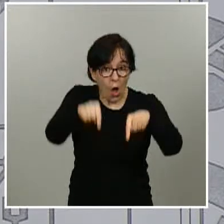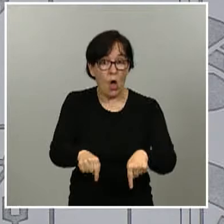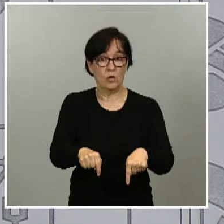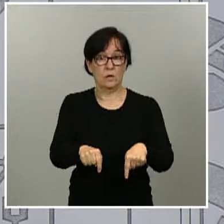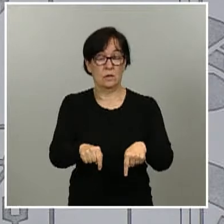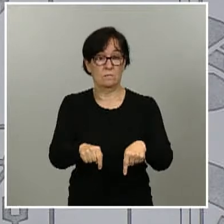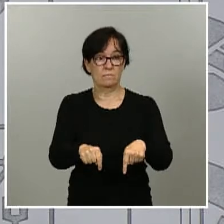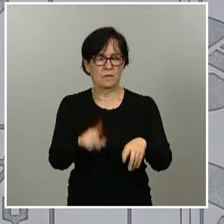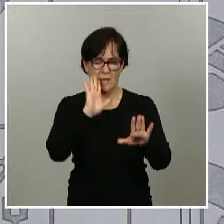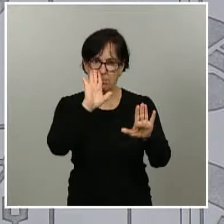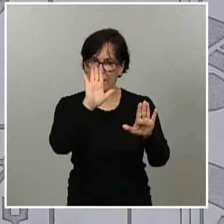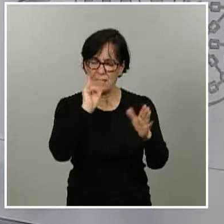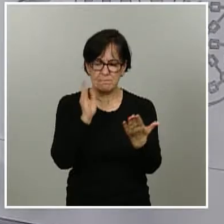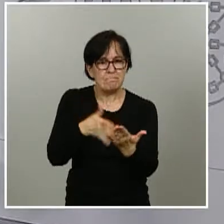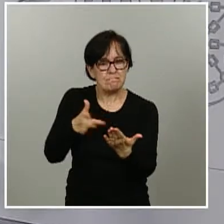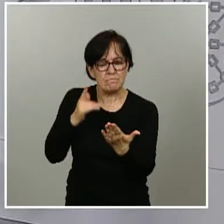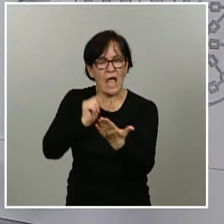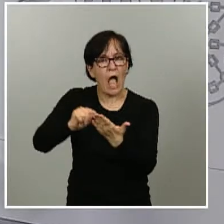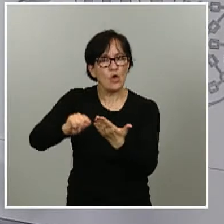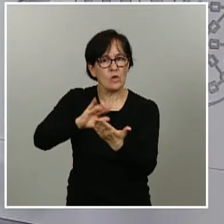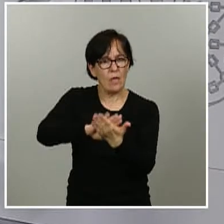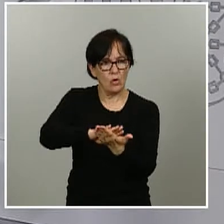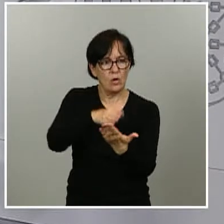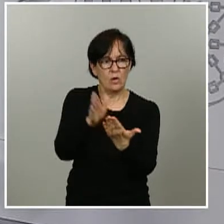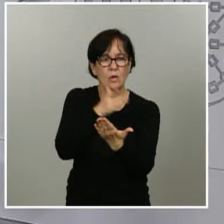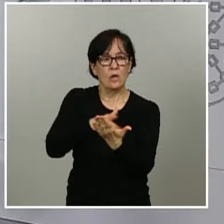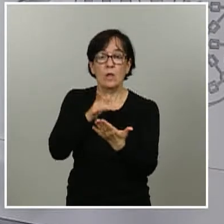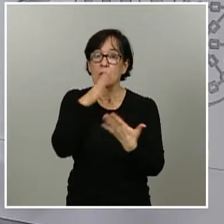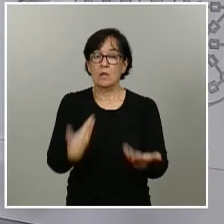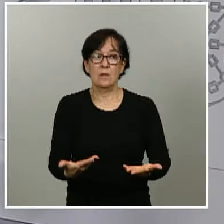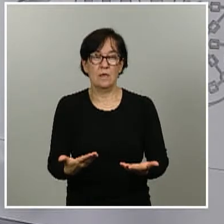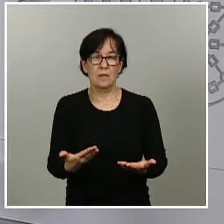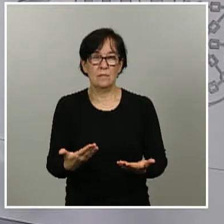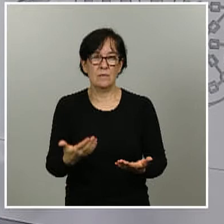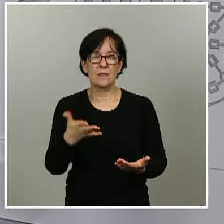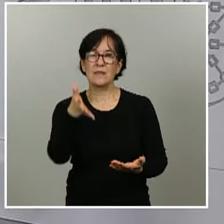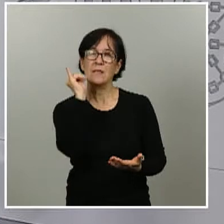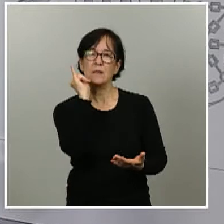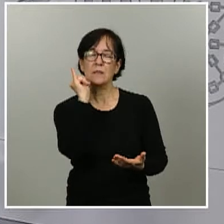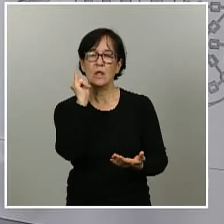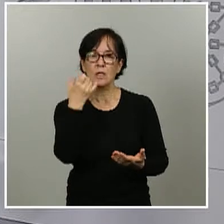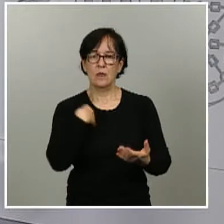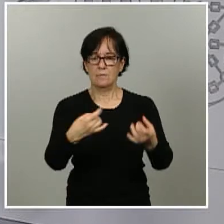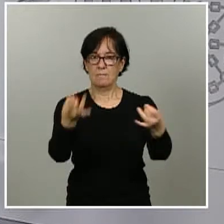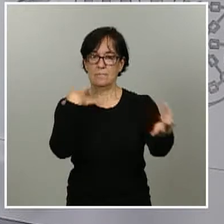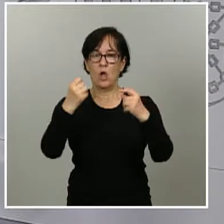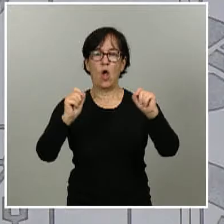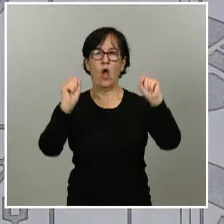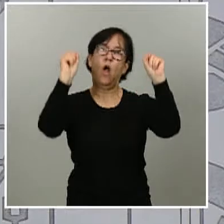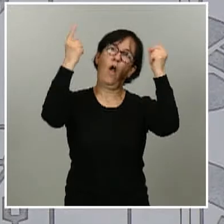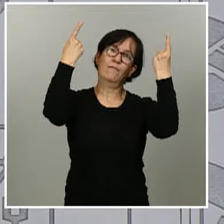déjenme que mire, no sé si lo tengo aquí anotado. A fecha de hoy hemos recibido oficial u